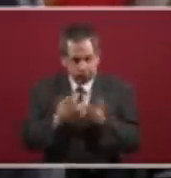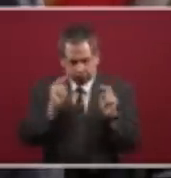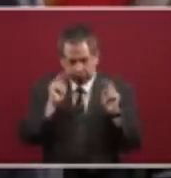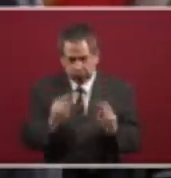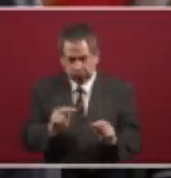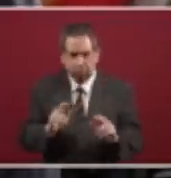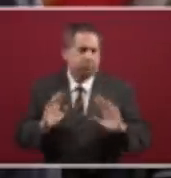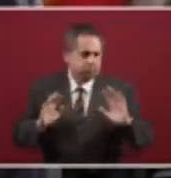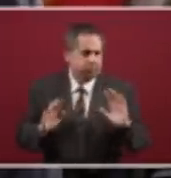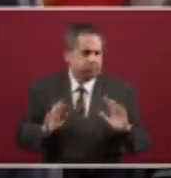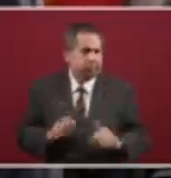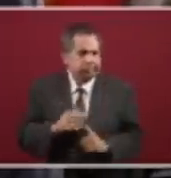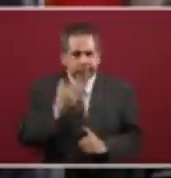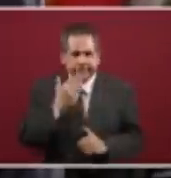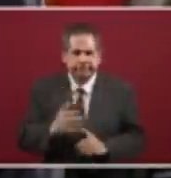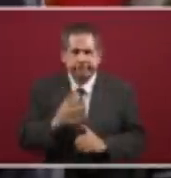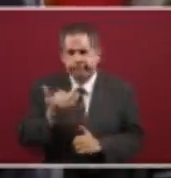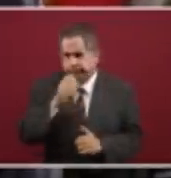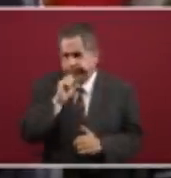y además